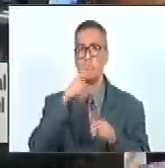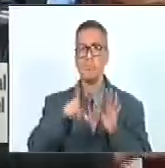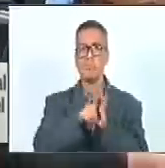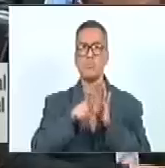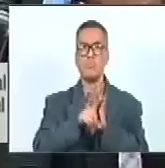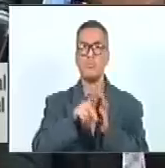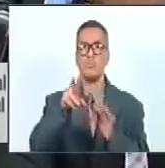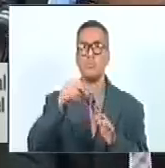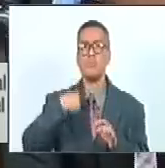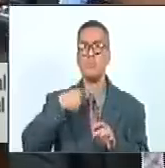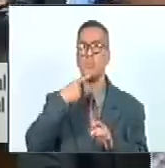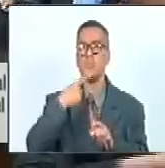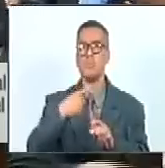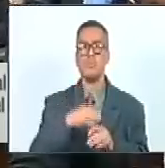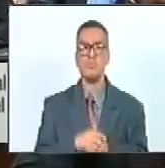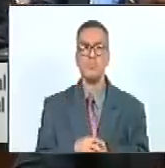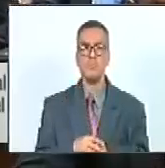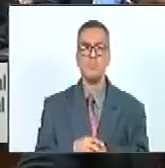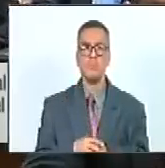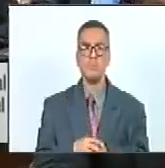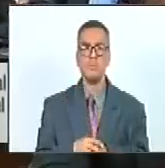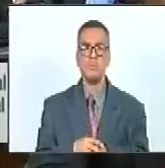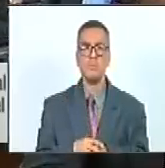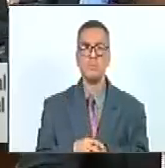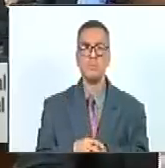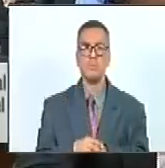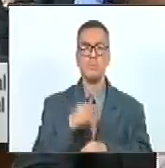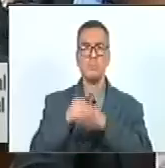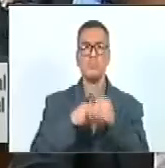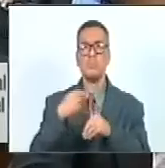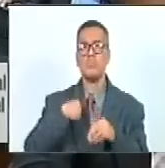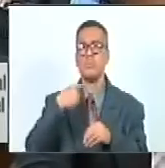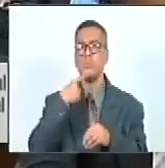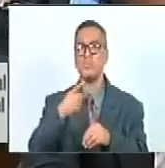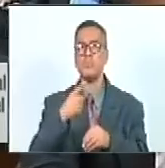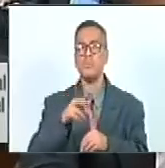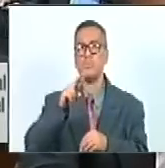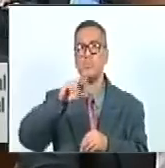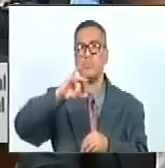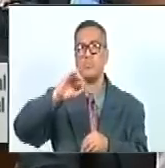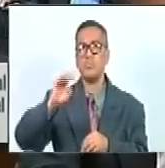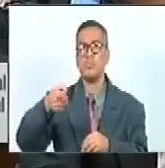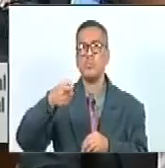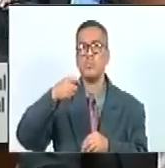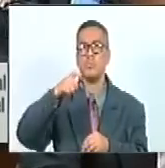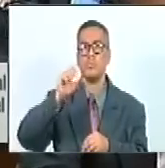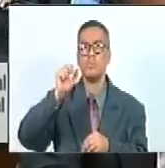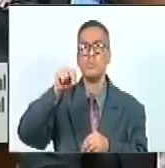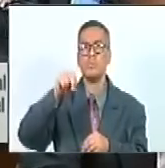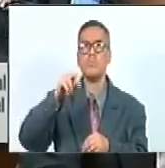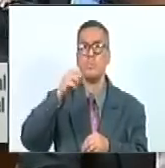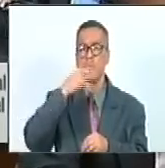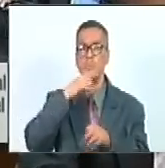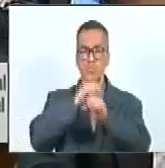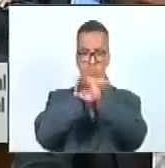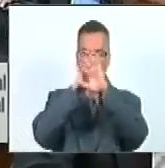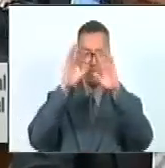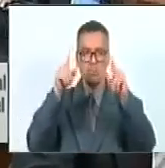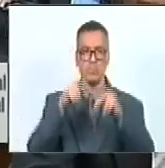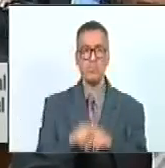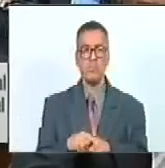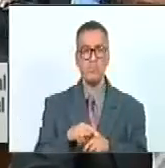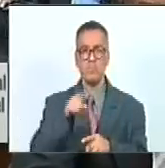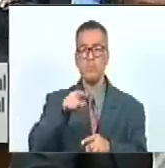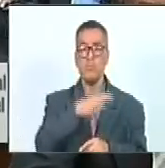voy a repetir lo que ha señalado Rigel, porque ha sido suficientemente claro, pero